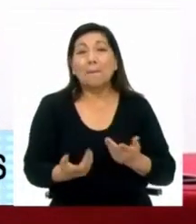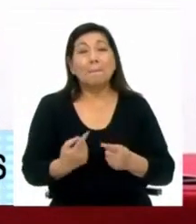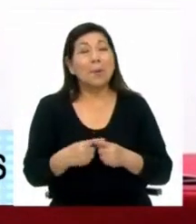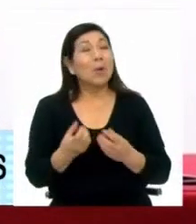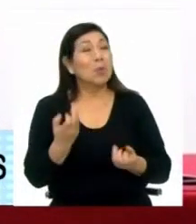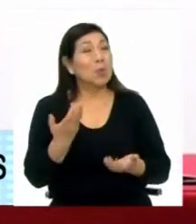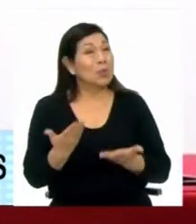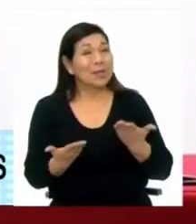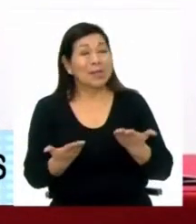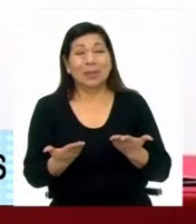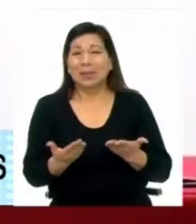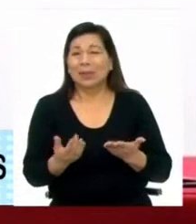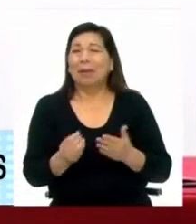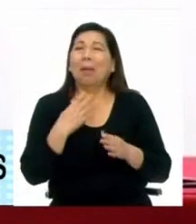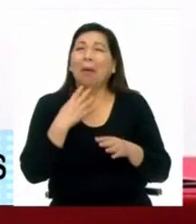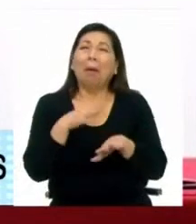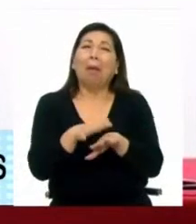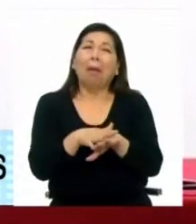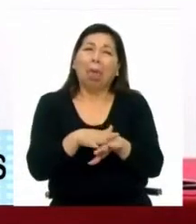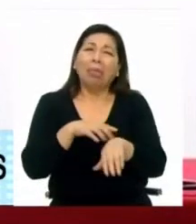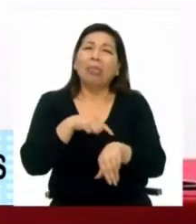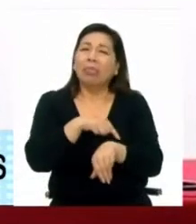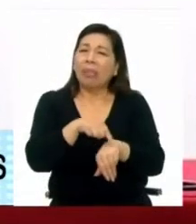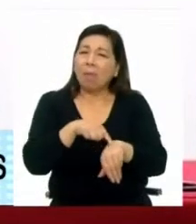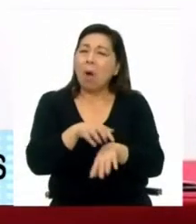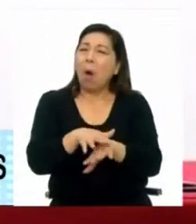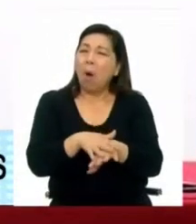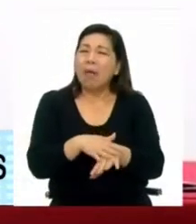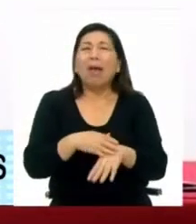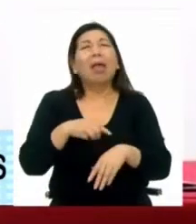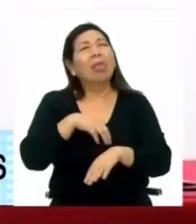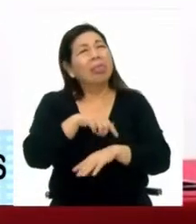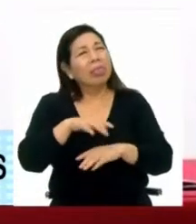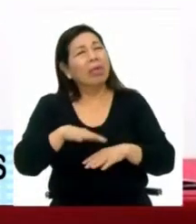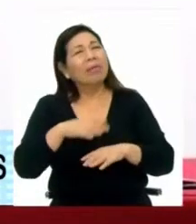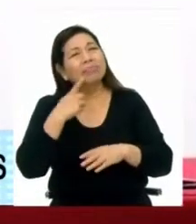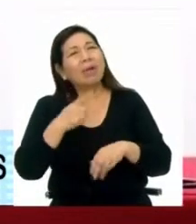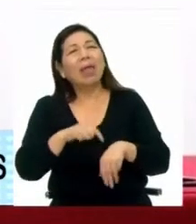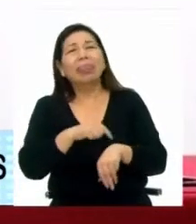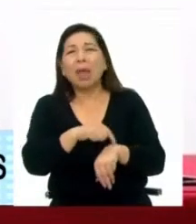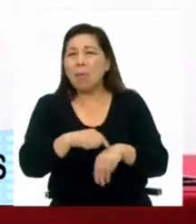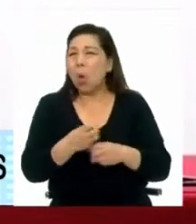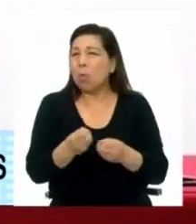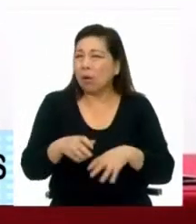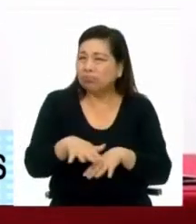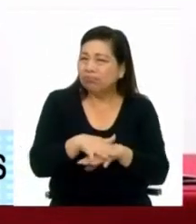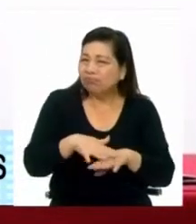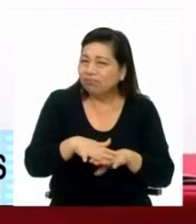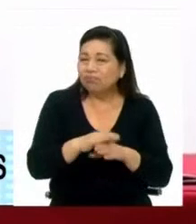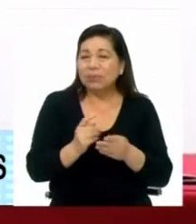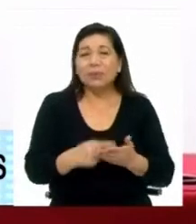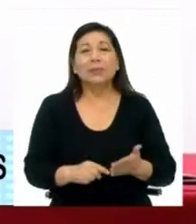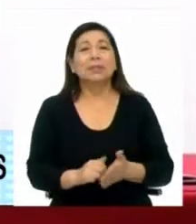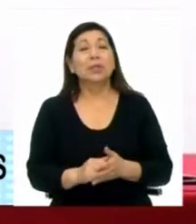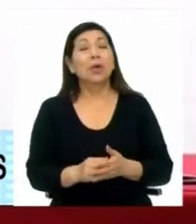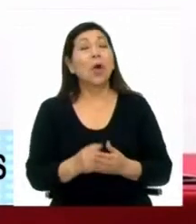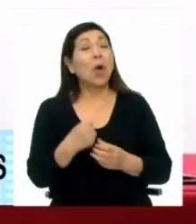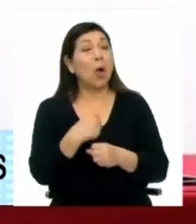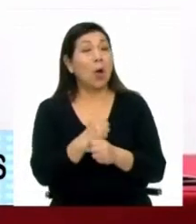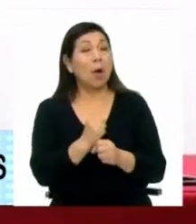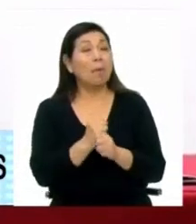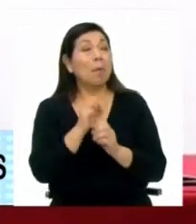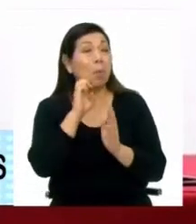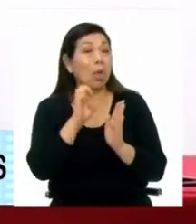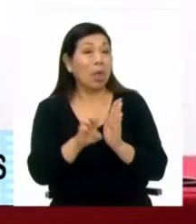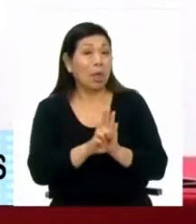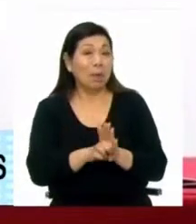práctica muchas veces son demasiado lentos, demasiado engorrosos, y entonces por eso muchas veces en realidad tenemos obras,